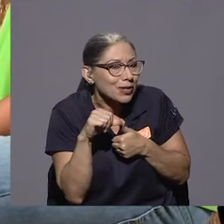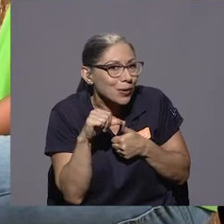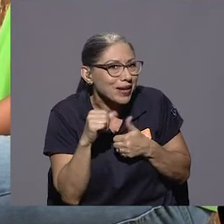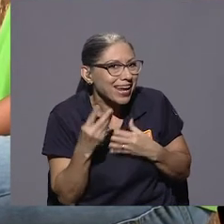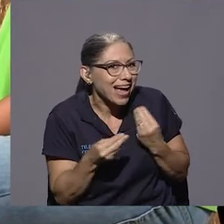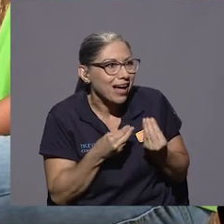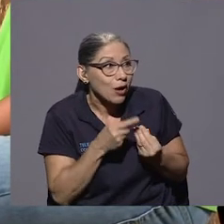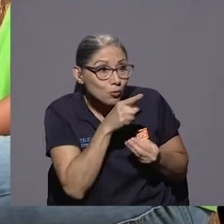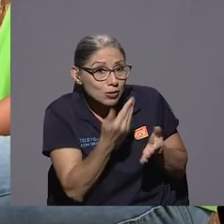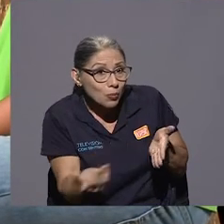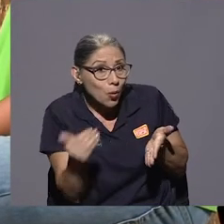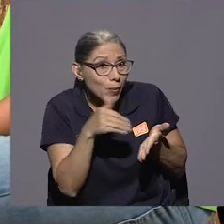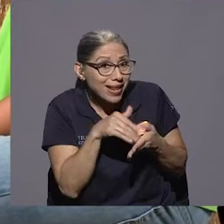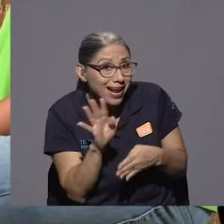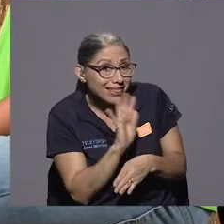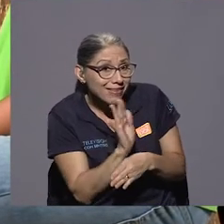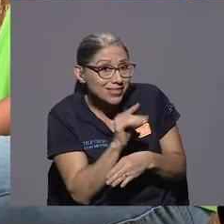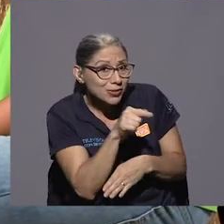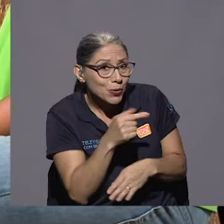¿volvería a la televisión?